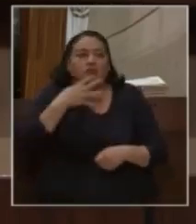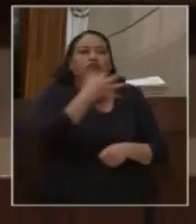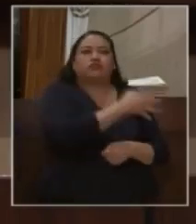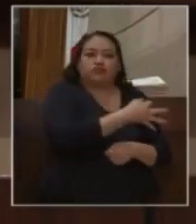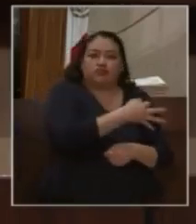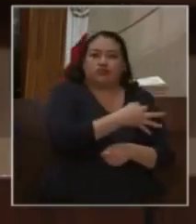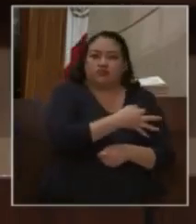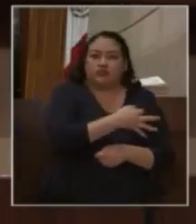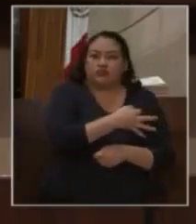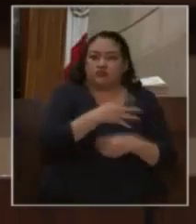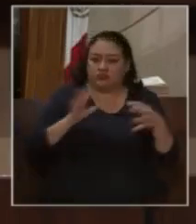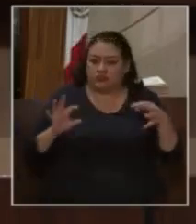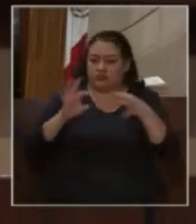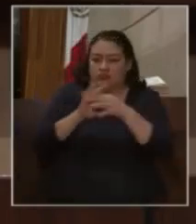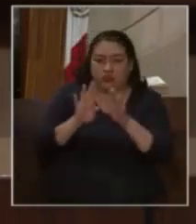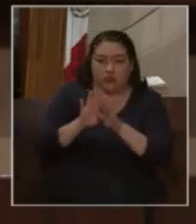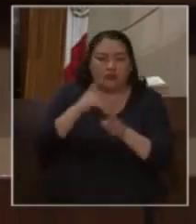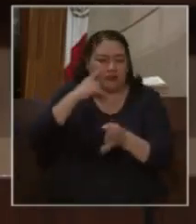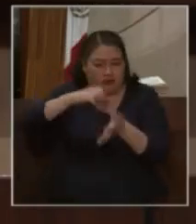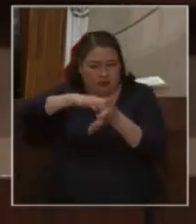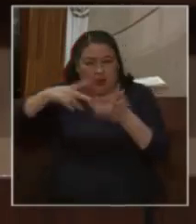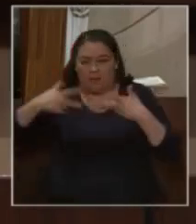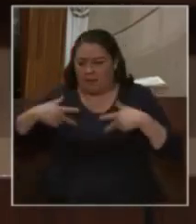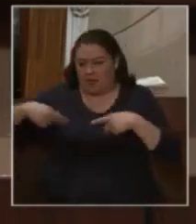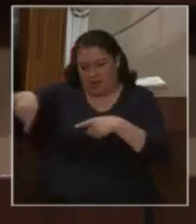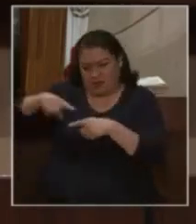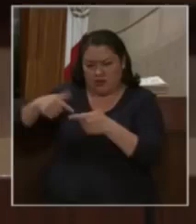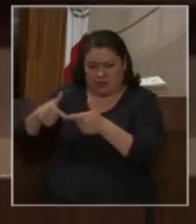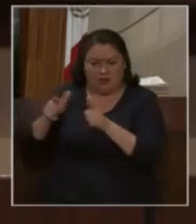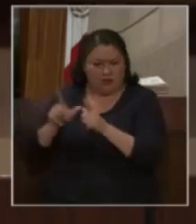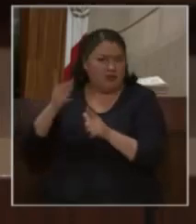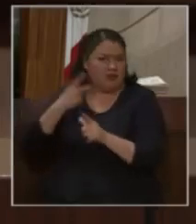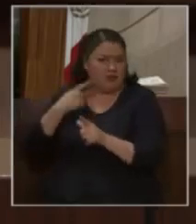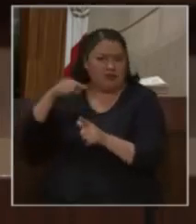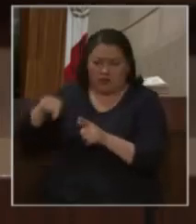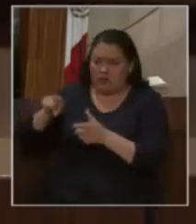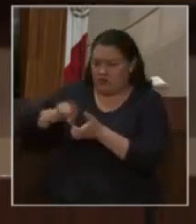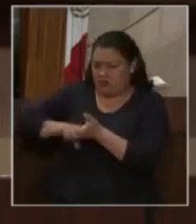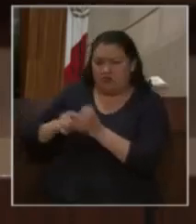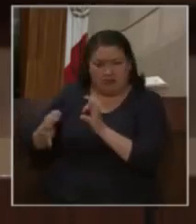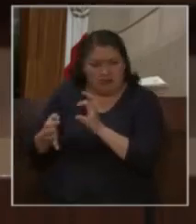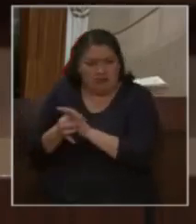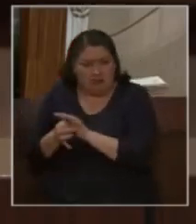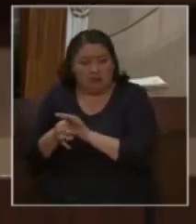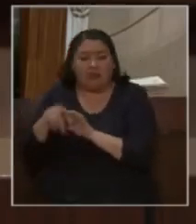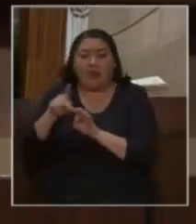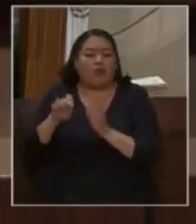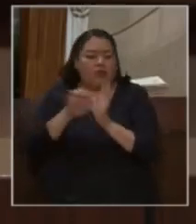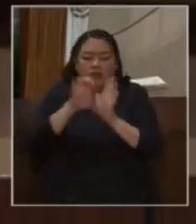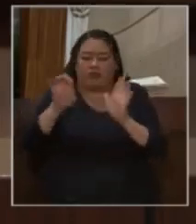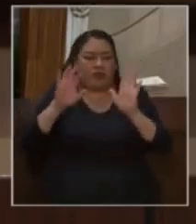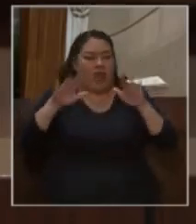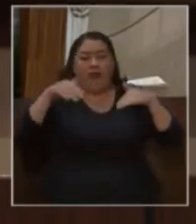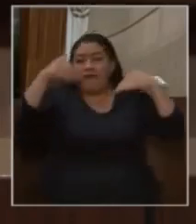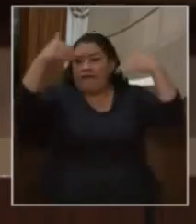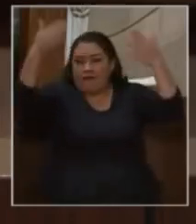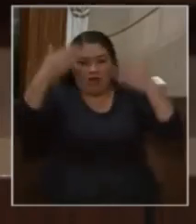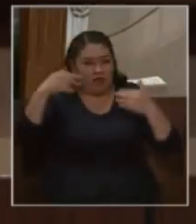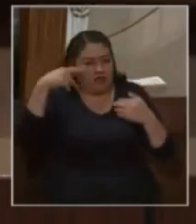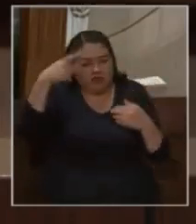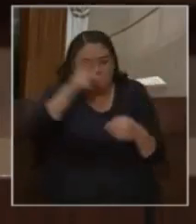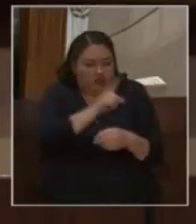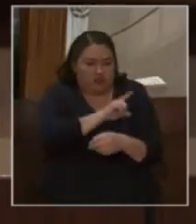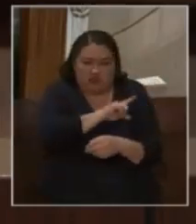sean militantes de un partido político, tienen derecho a realizar cualquier actividad en el orden